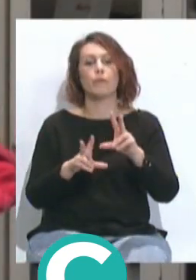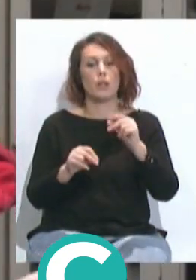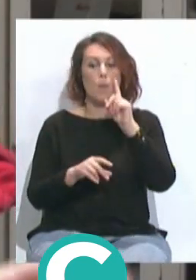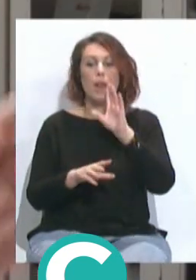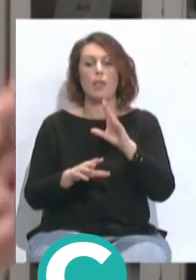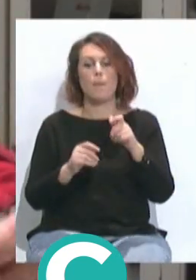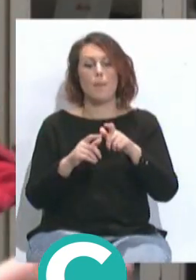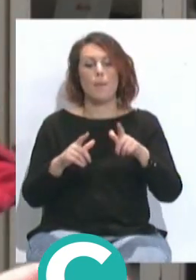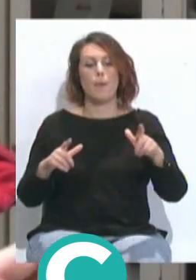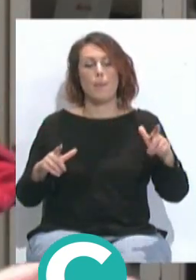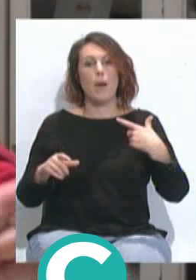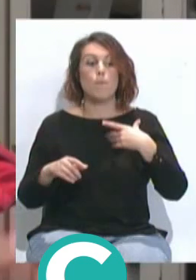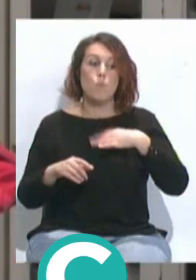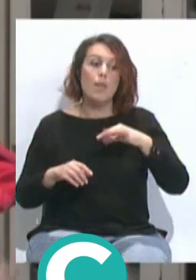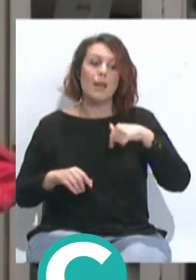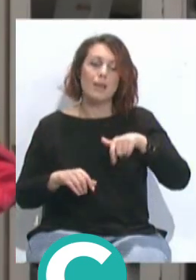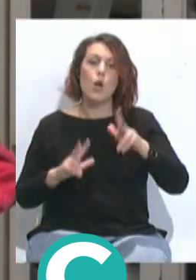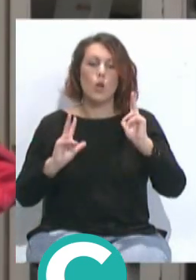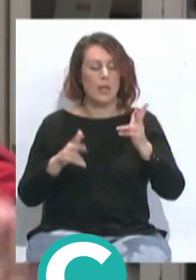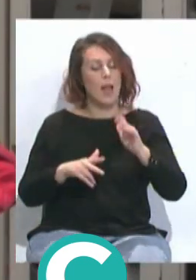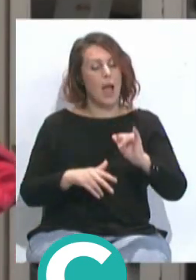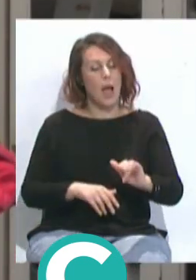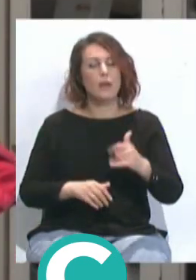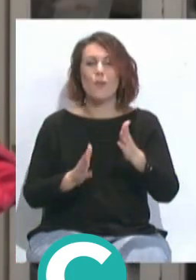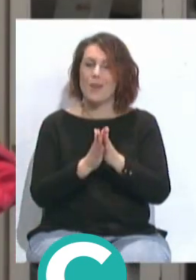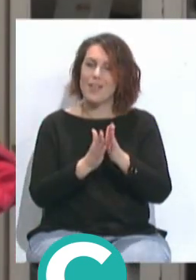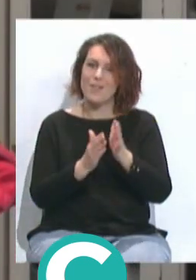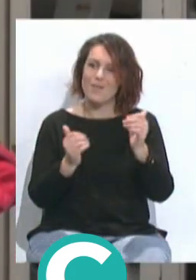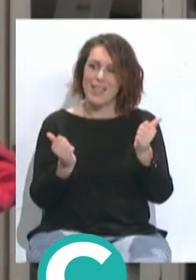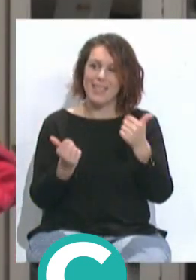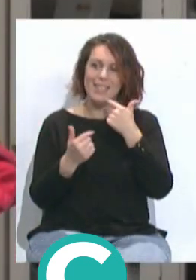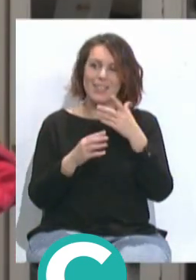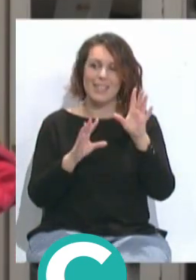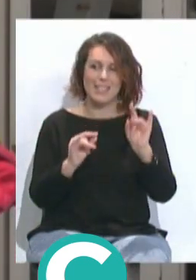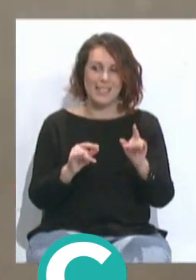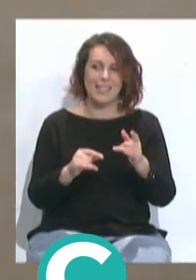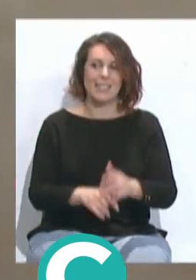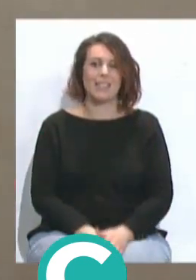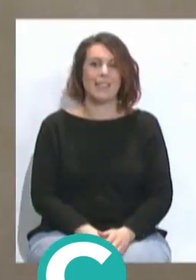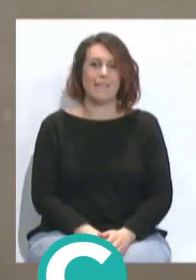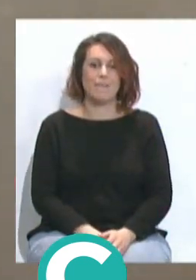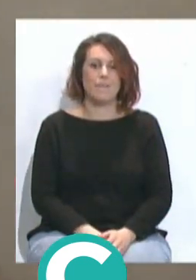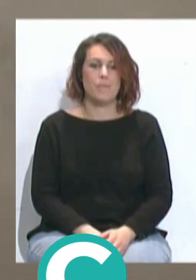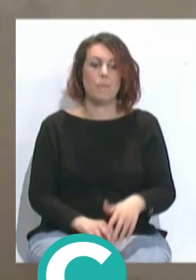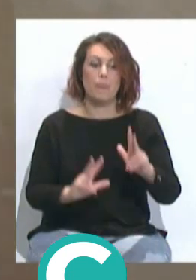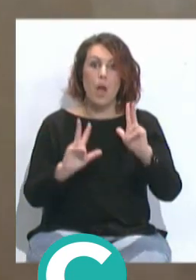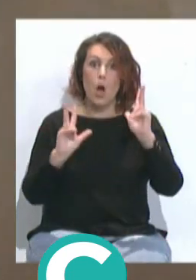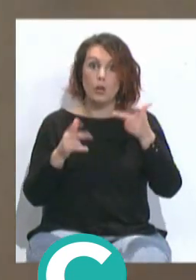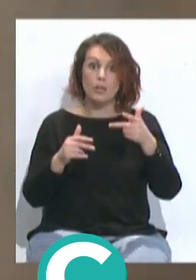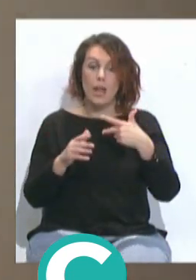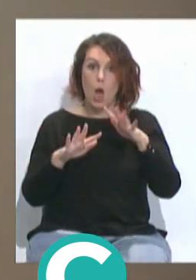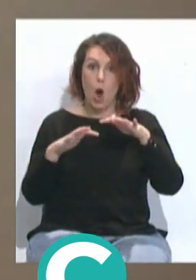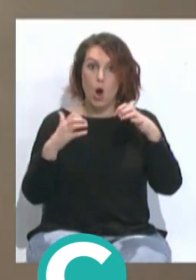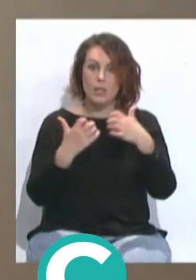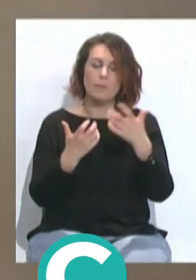ampliando y aquí están las cortes de Cádiz que como yo pues hay muchos más compañeros que también han dicho que sí vale No obstante desde el hotel las cortes